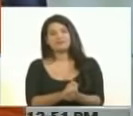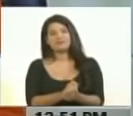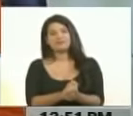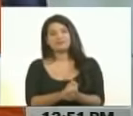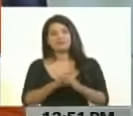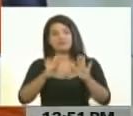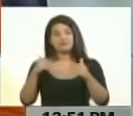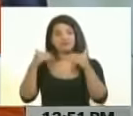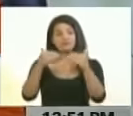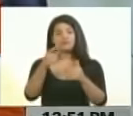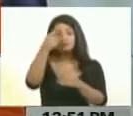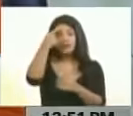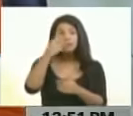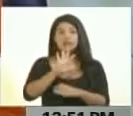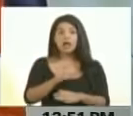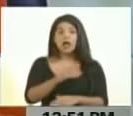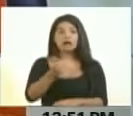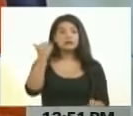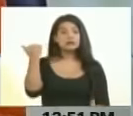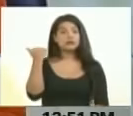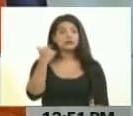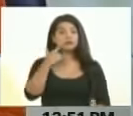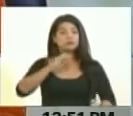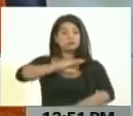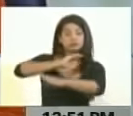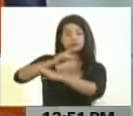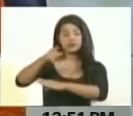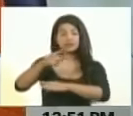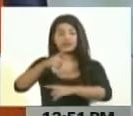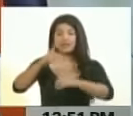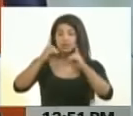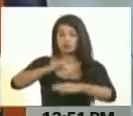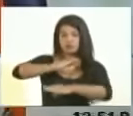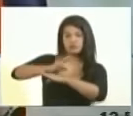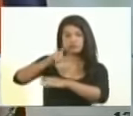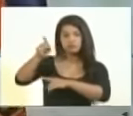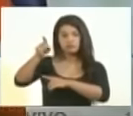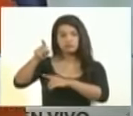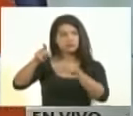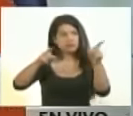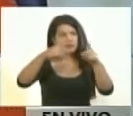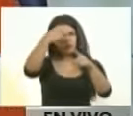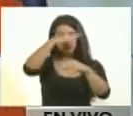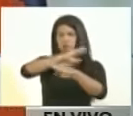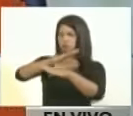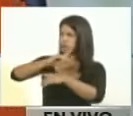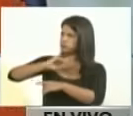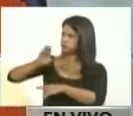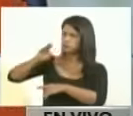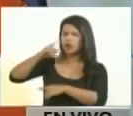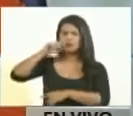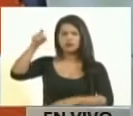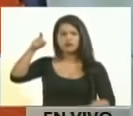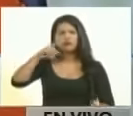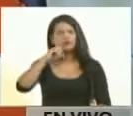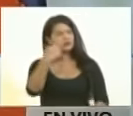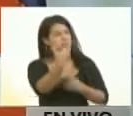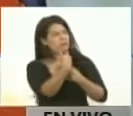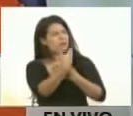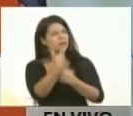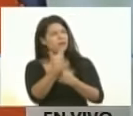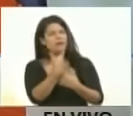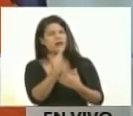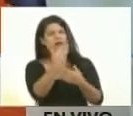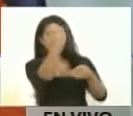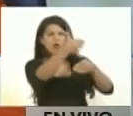Luego de la imposición de estas sanciones unilaterales, bueno, Rusia ha desarrollado una industria agrícola